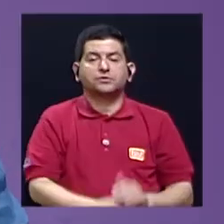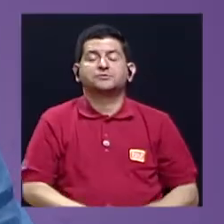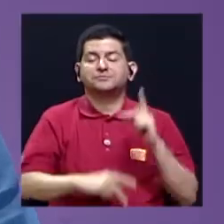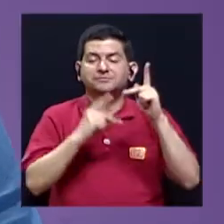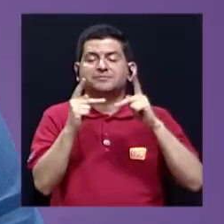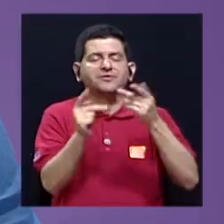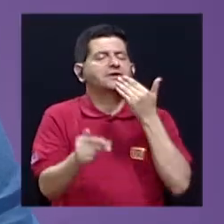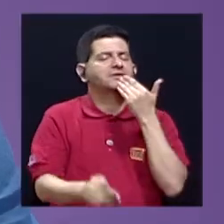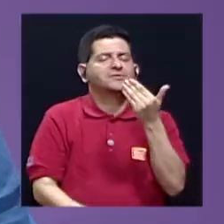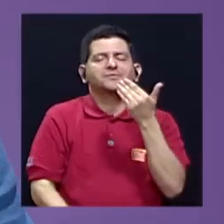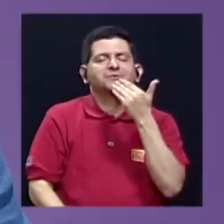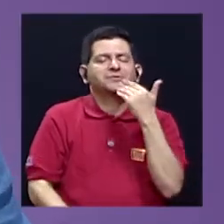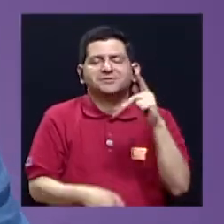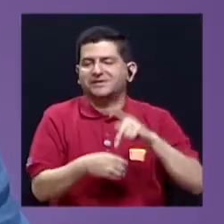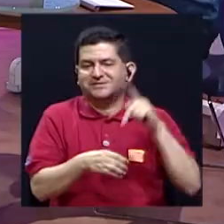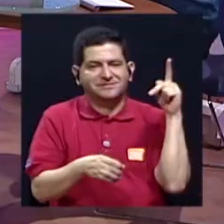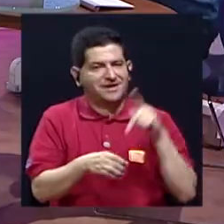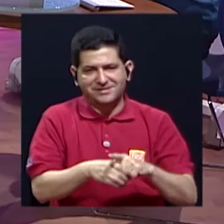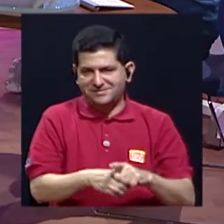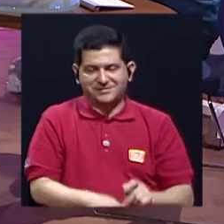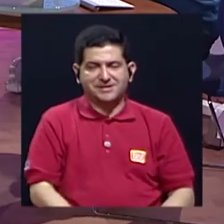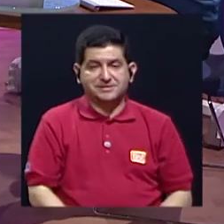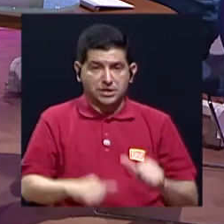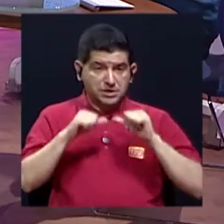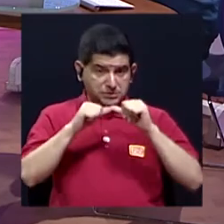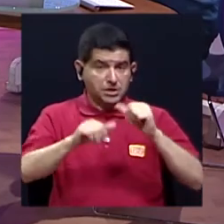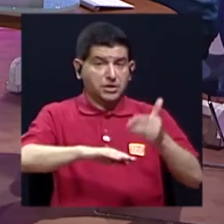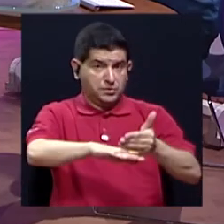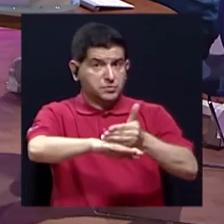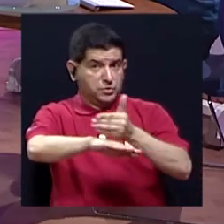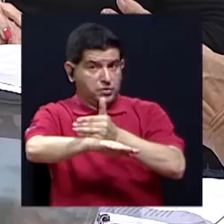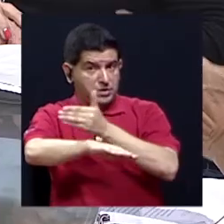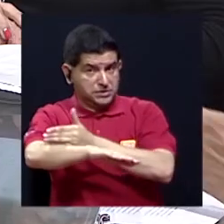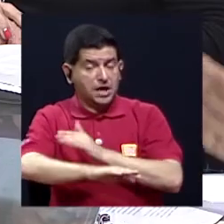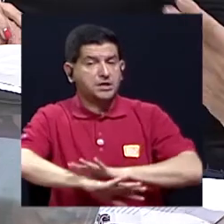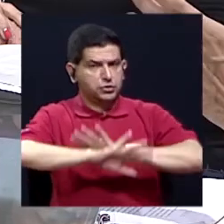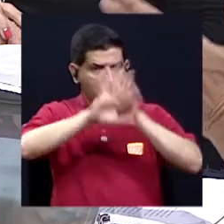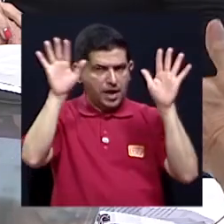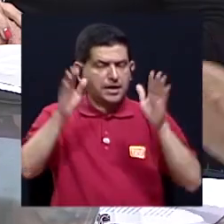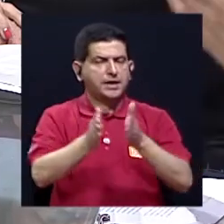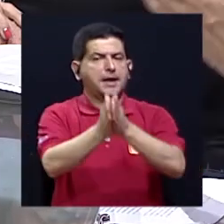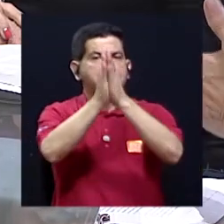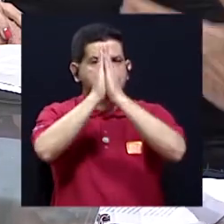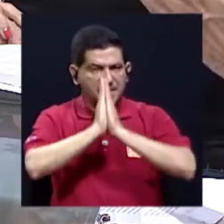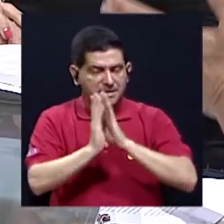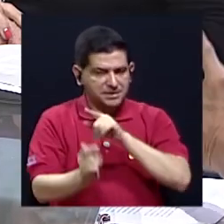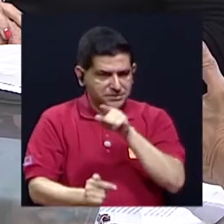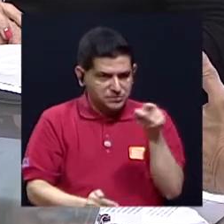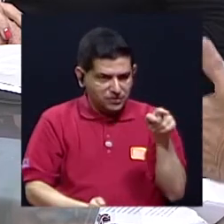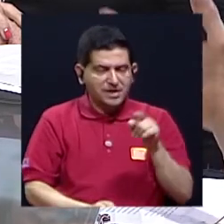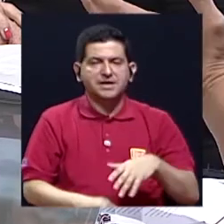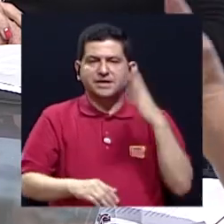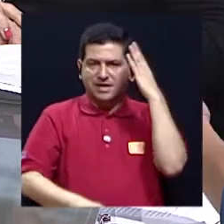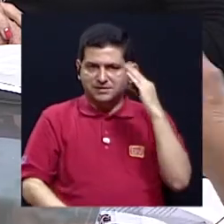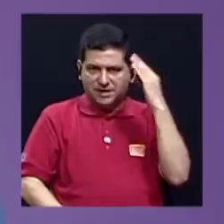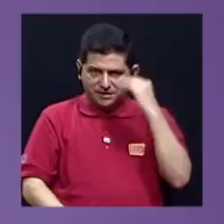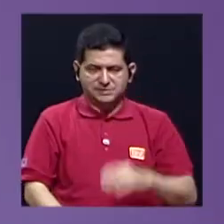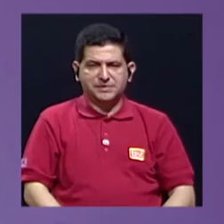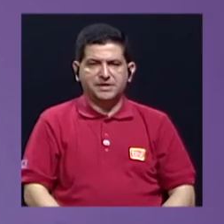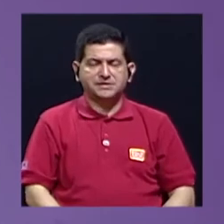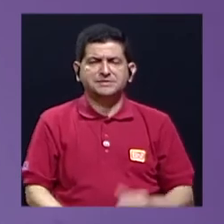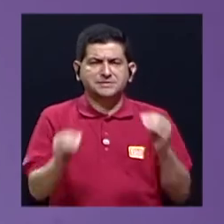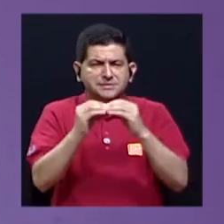Les agradezco mucho su participación. Seguiremos adelante. Que quede claro que hay un llamado de ellas con esta experiencia